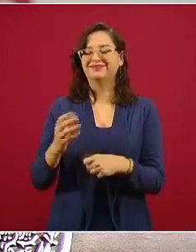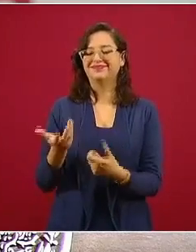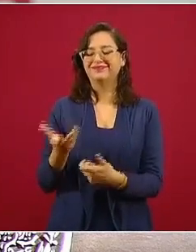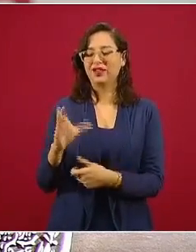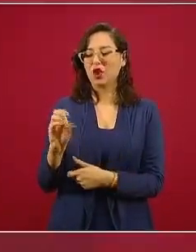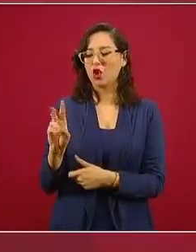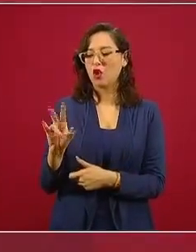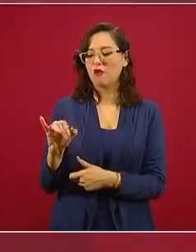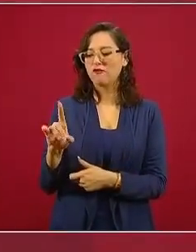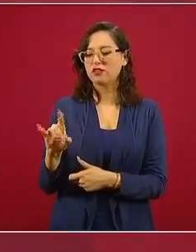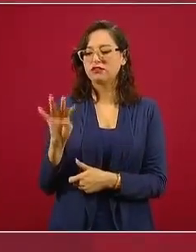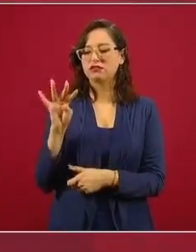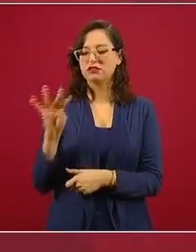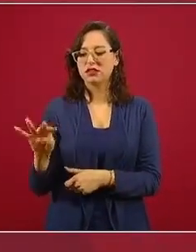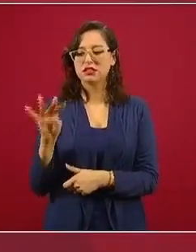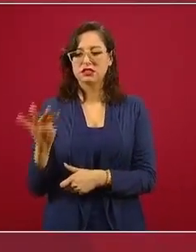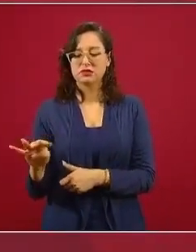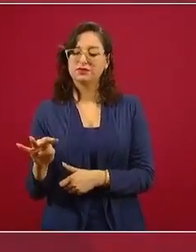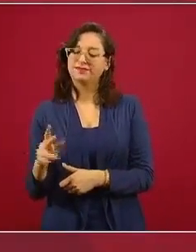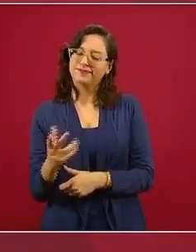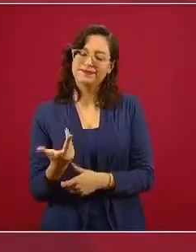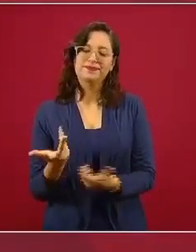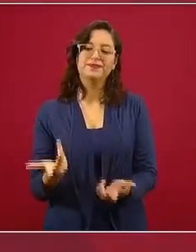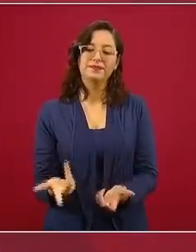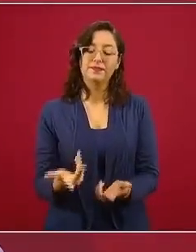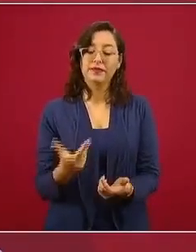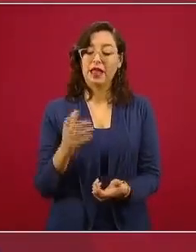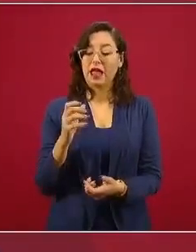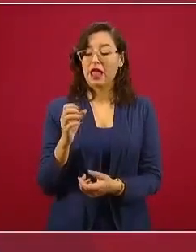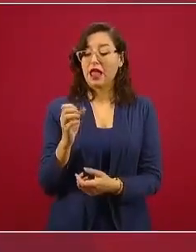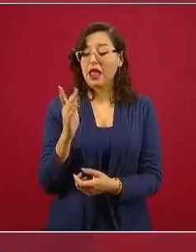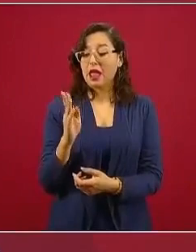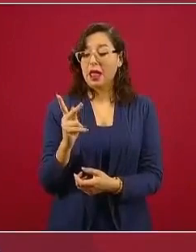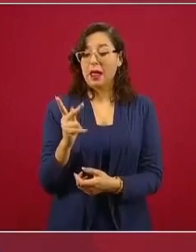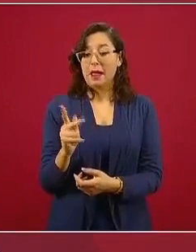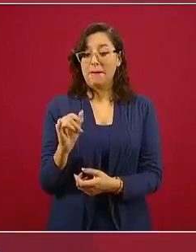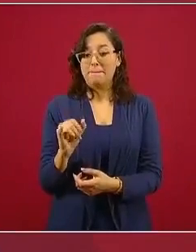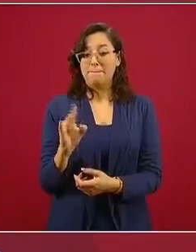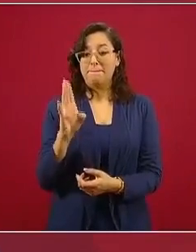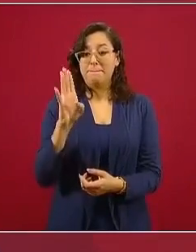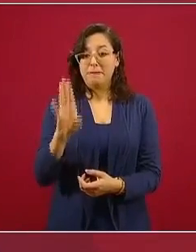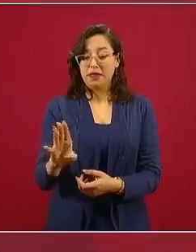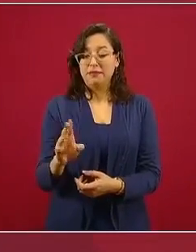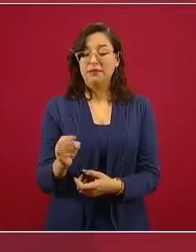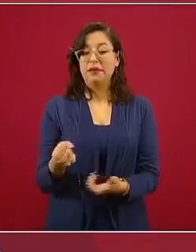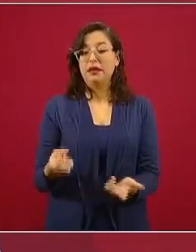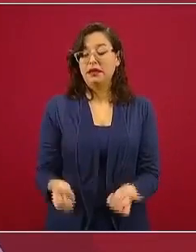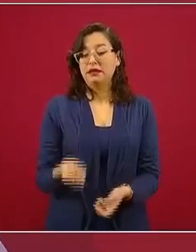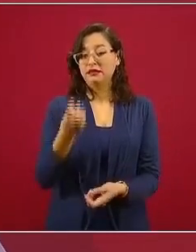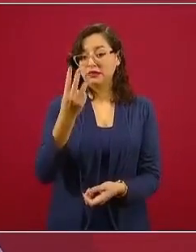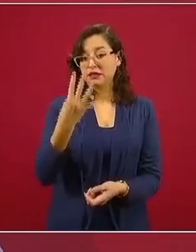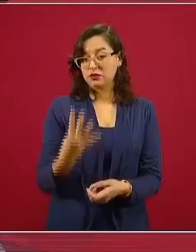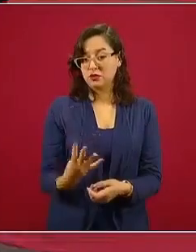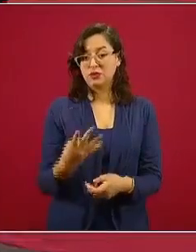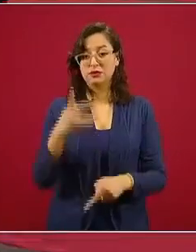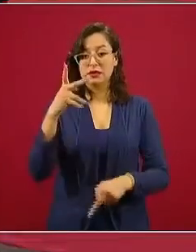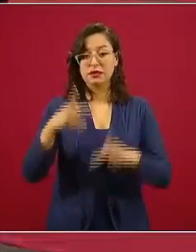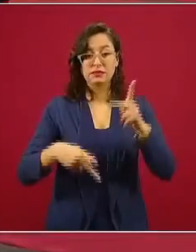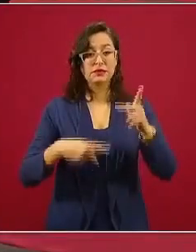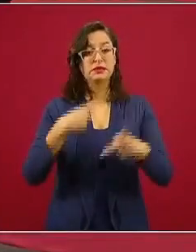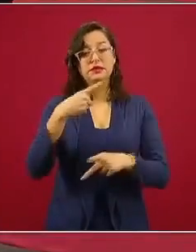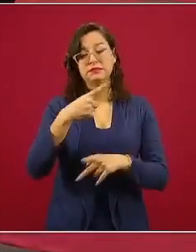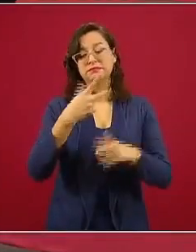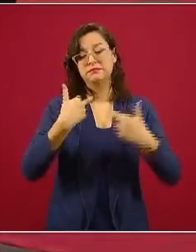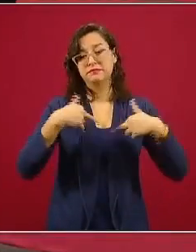Decir que casi 3/4 partes del PIB lo representa el comercio internacional. Entonces, sabemos que